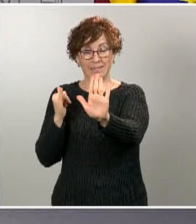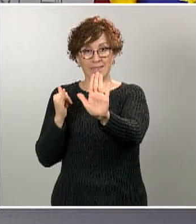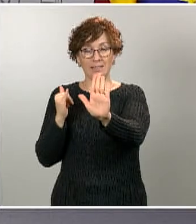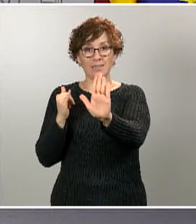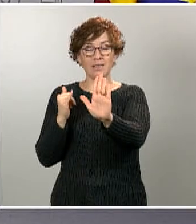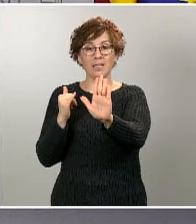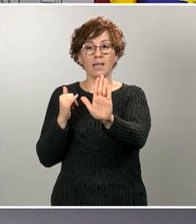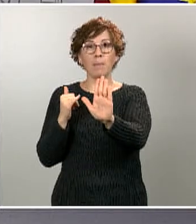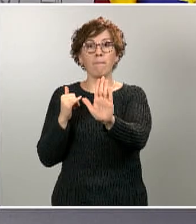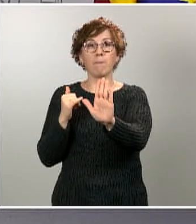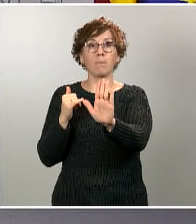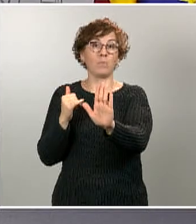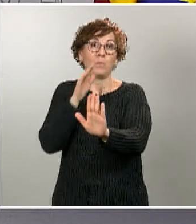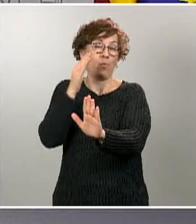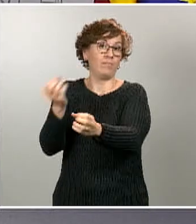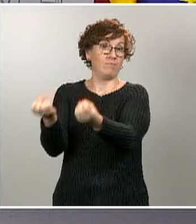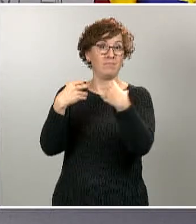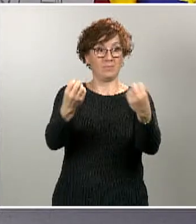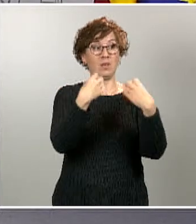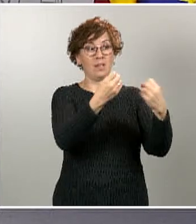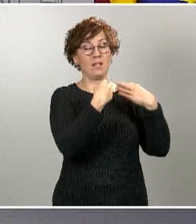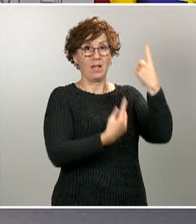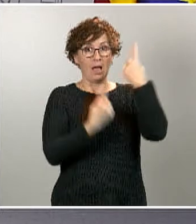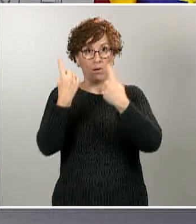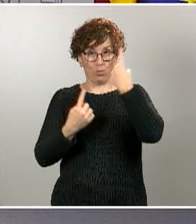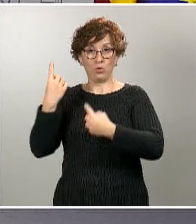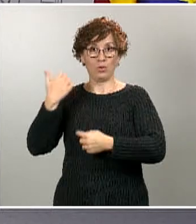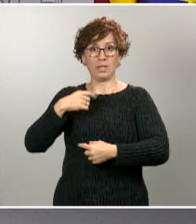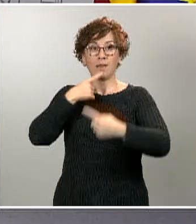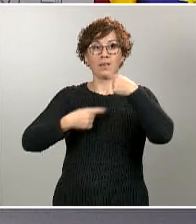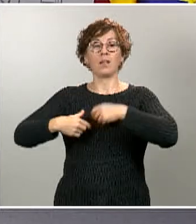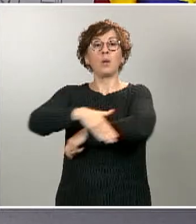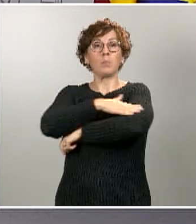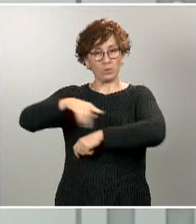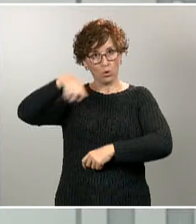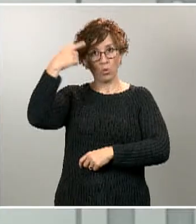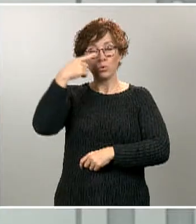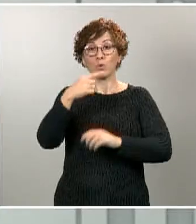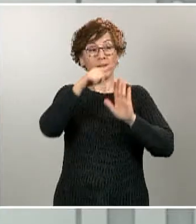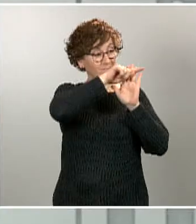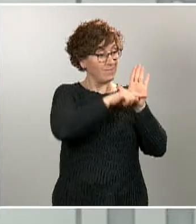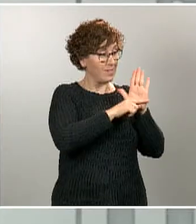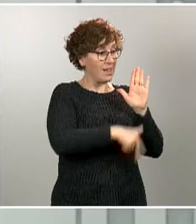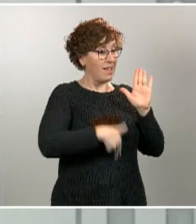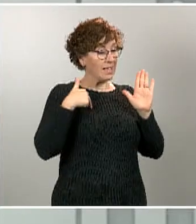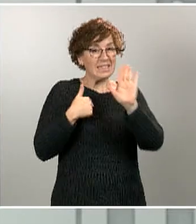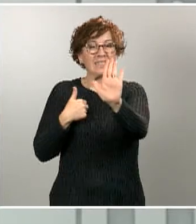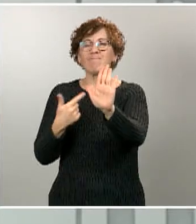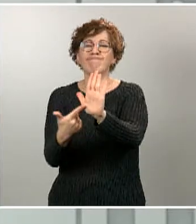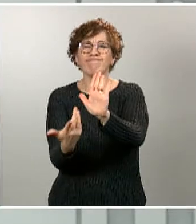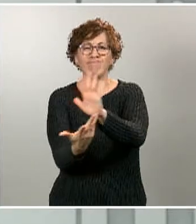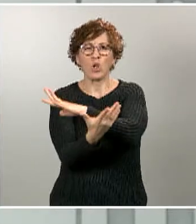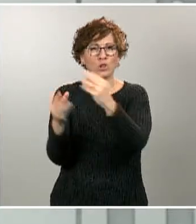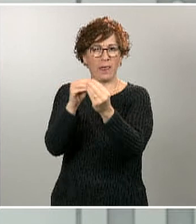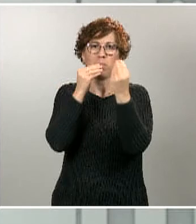lo ha hecho el ministro Uribe a mi persona, parece que no se adaptan del todo a su formato, y estamos hablando de la opción de recurrir a